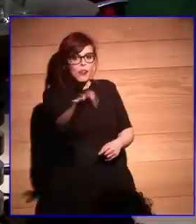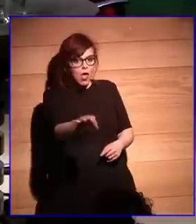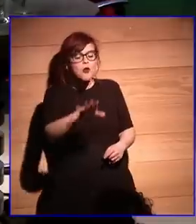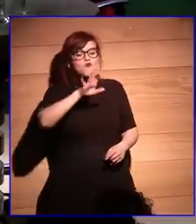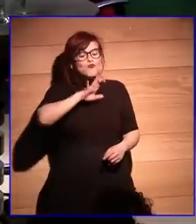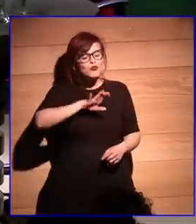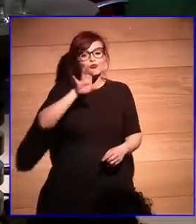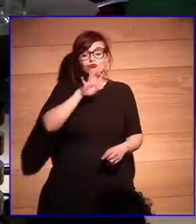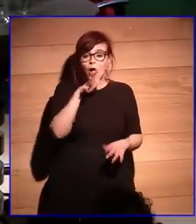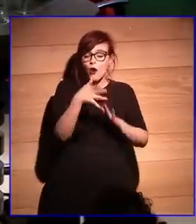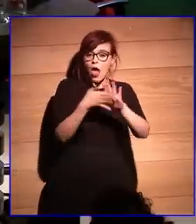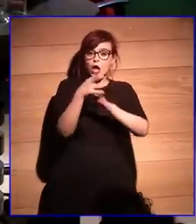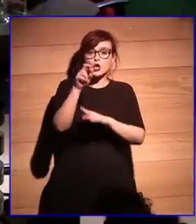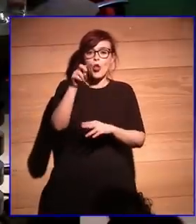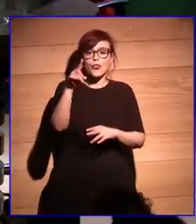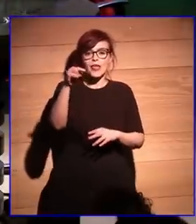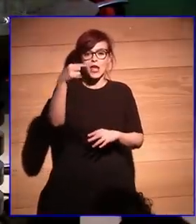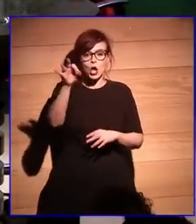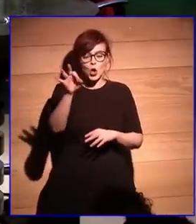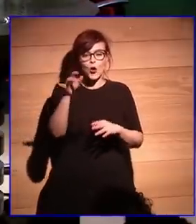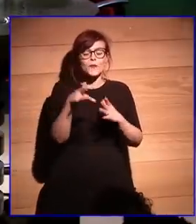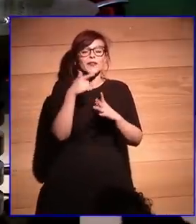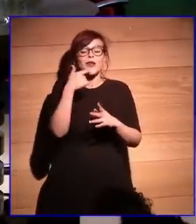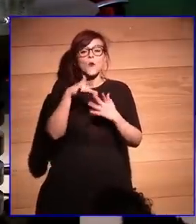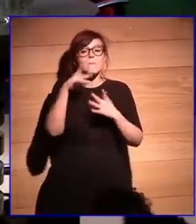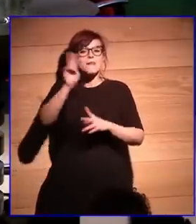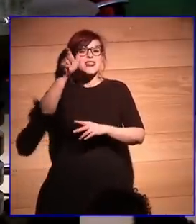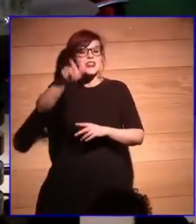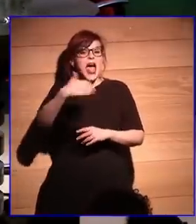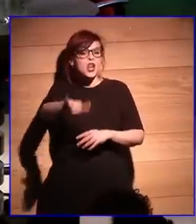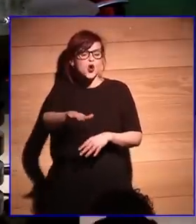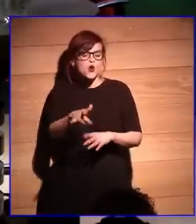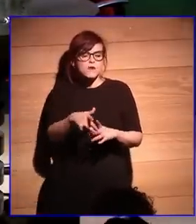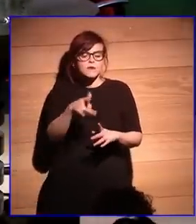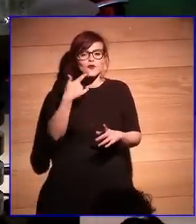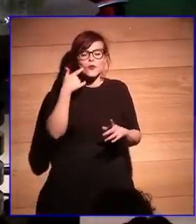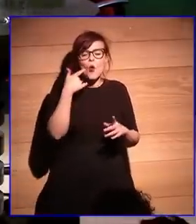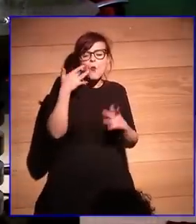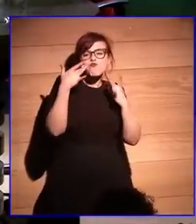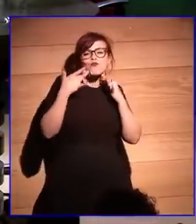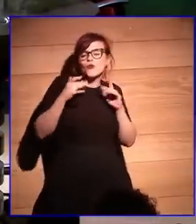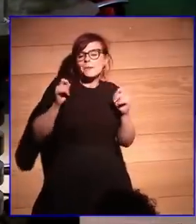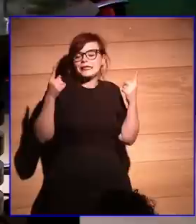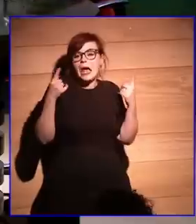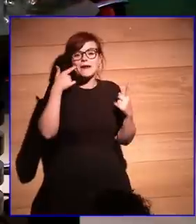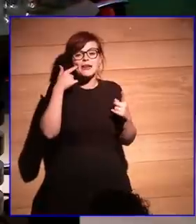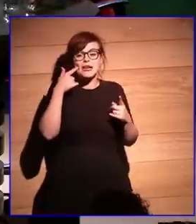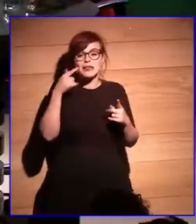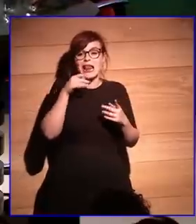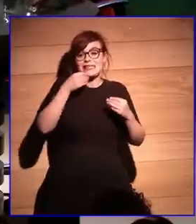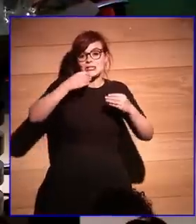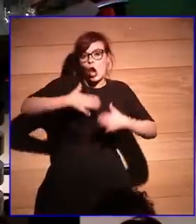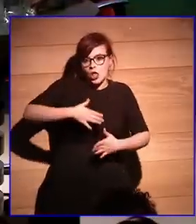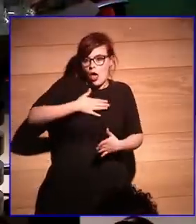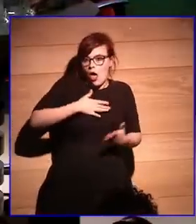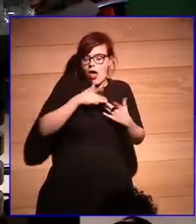que ahora que dice Rodrigo un villano químicamente puro, empezamos por el primer villano de la historia de la humanidad, o por lo menos de